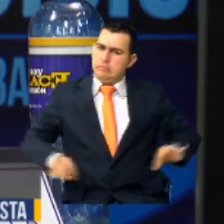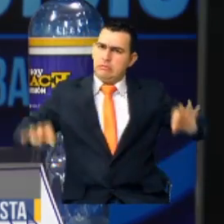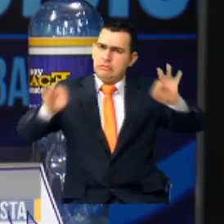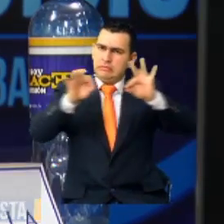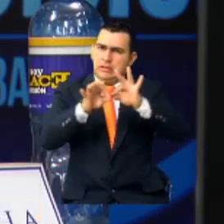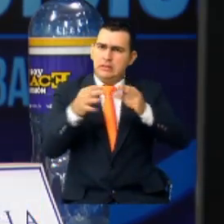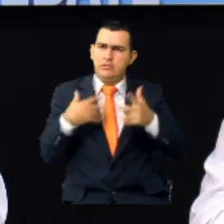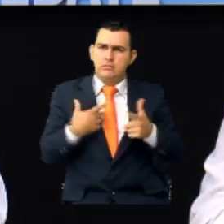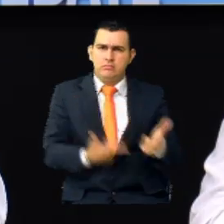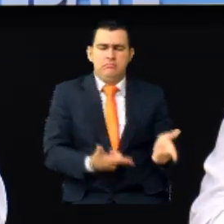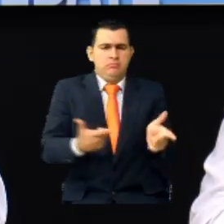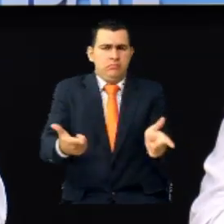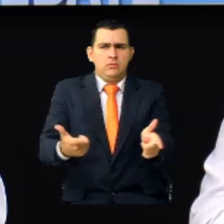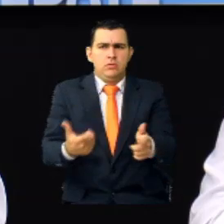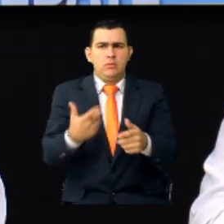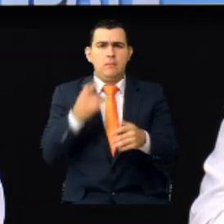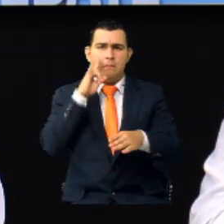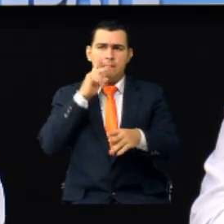municipio?